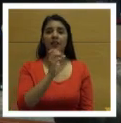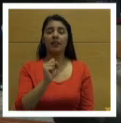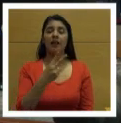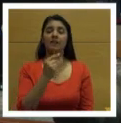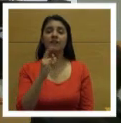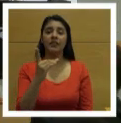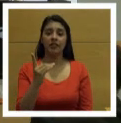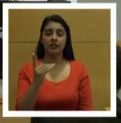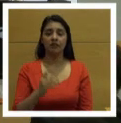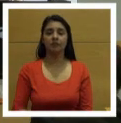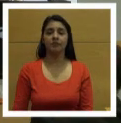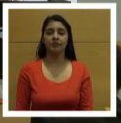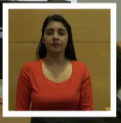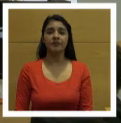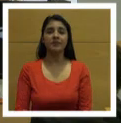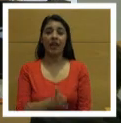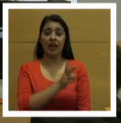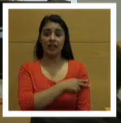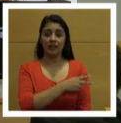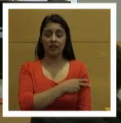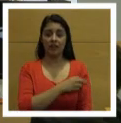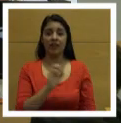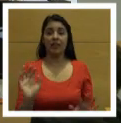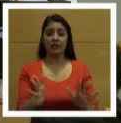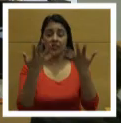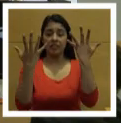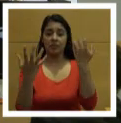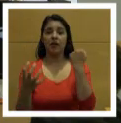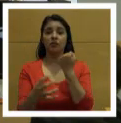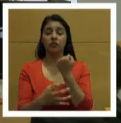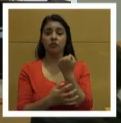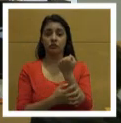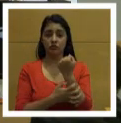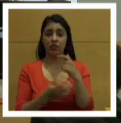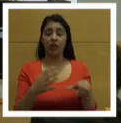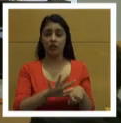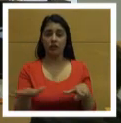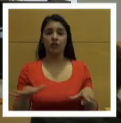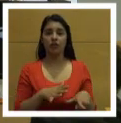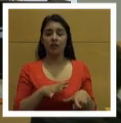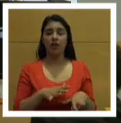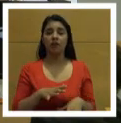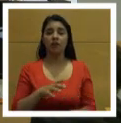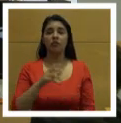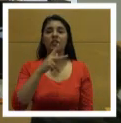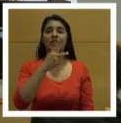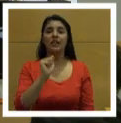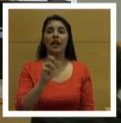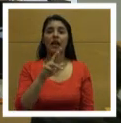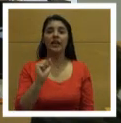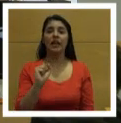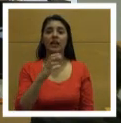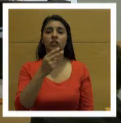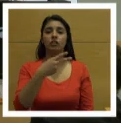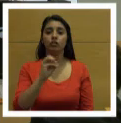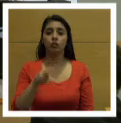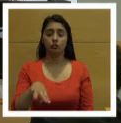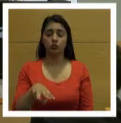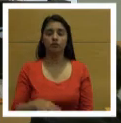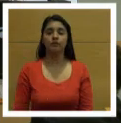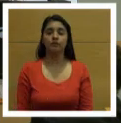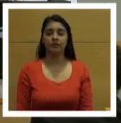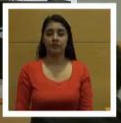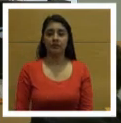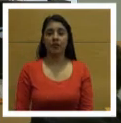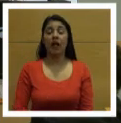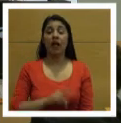Ulloa. Al señor jefe de la décima zona de Carabineros de Los Lagos, general don Jorge Carachón Cerda. Al señor vicerrector